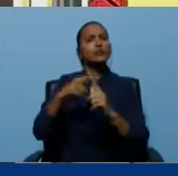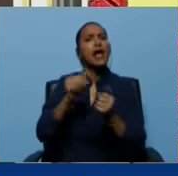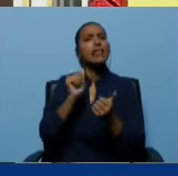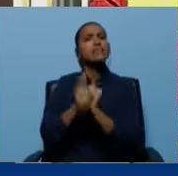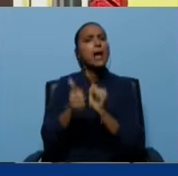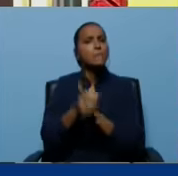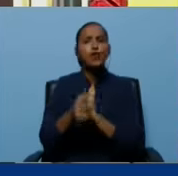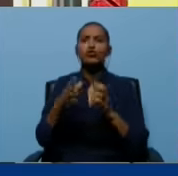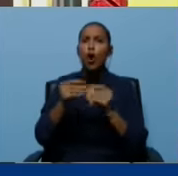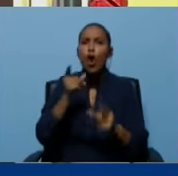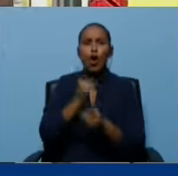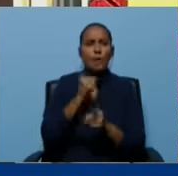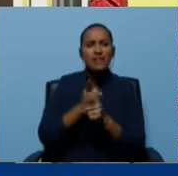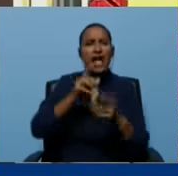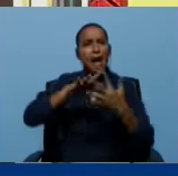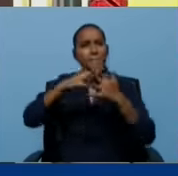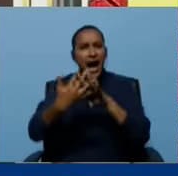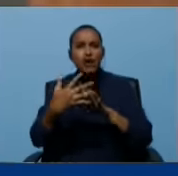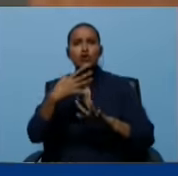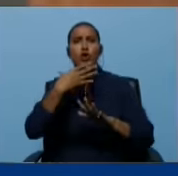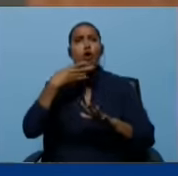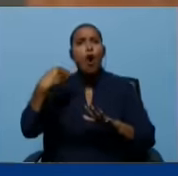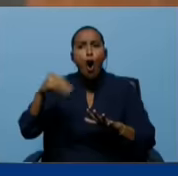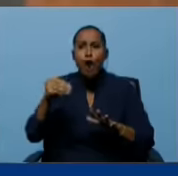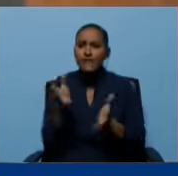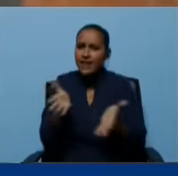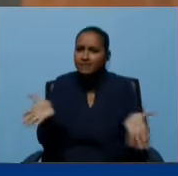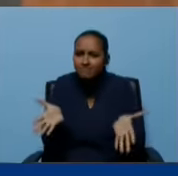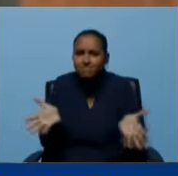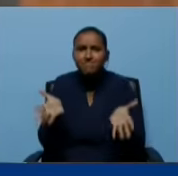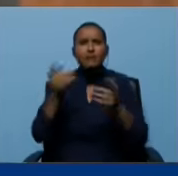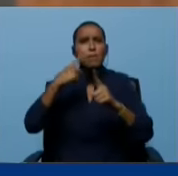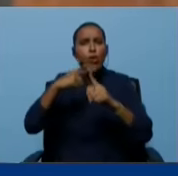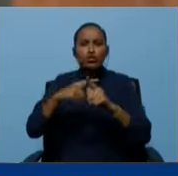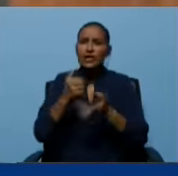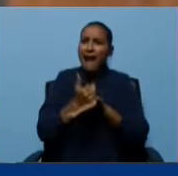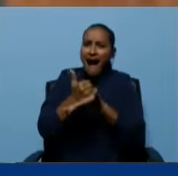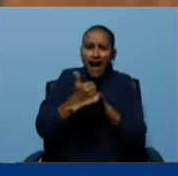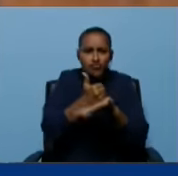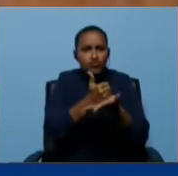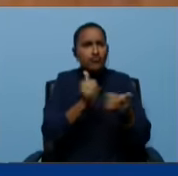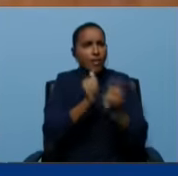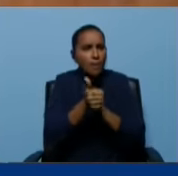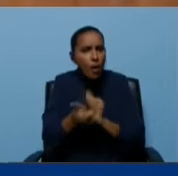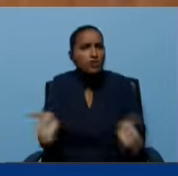de los barrios hacia el mayor deporte del país.